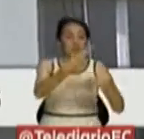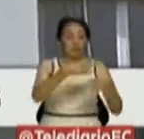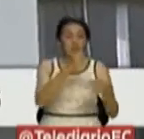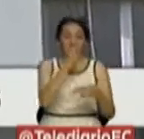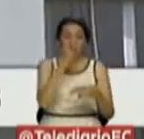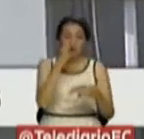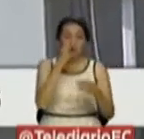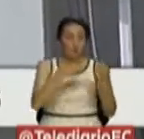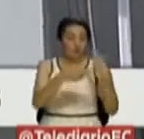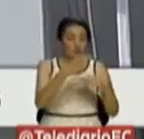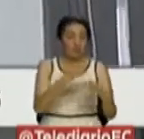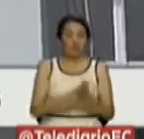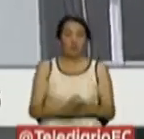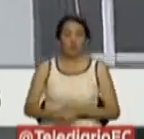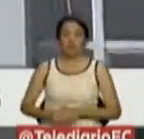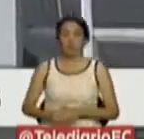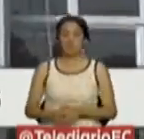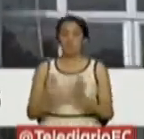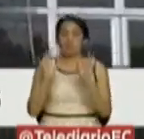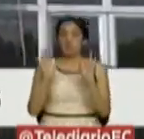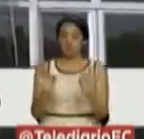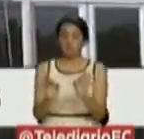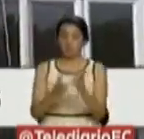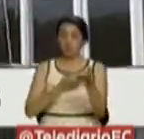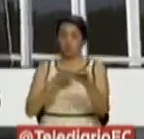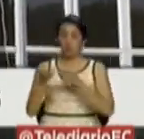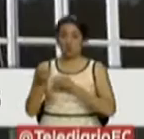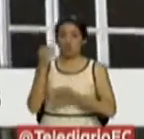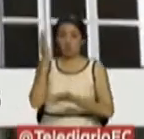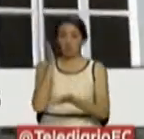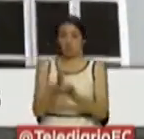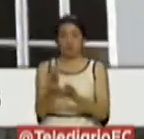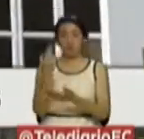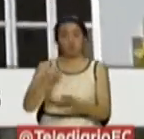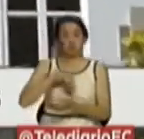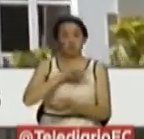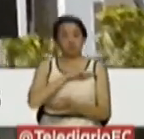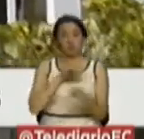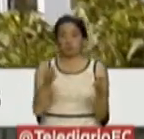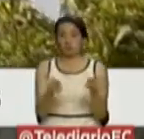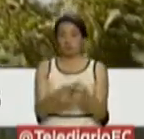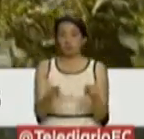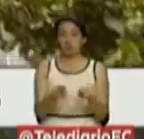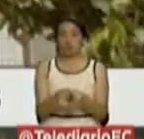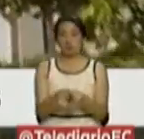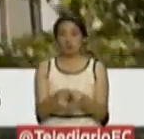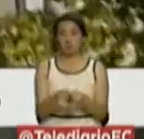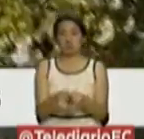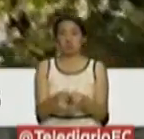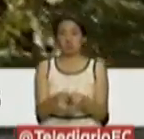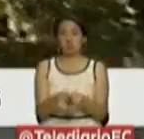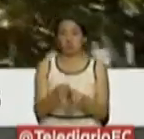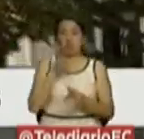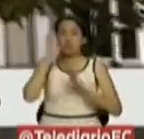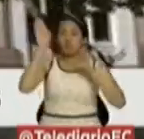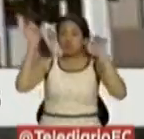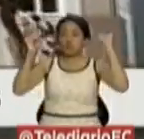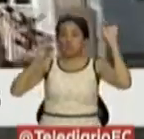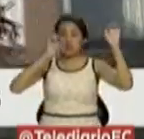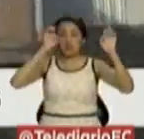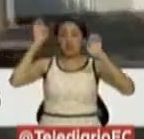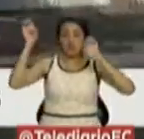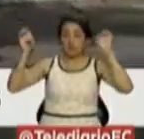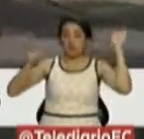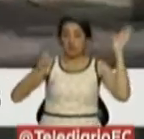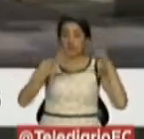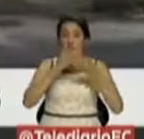Bueno, efectivamente, para contrarrestar ello, nosotros hemos creado y hemos estrategias, ¿no? Estrategias que